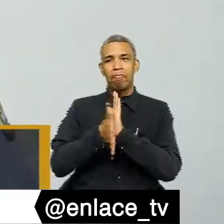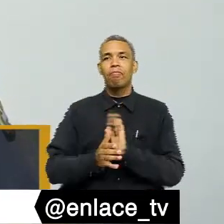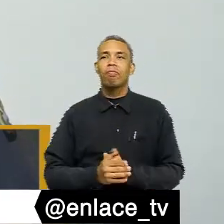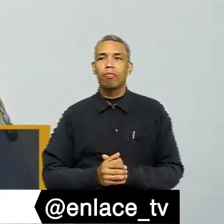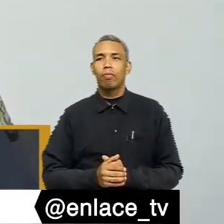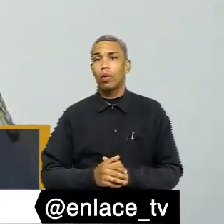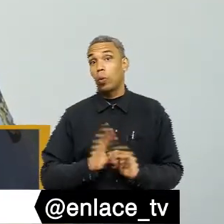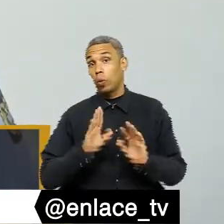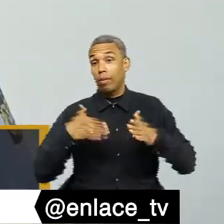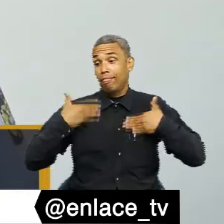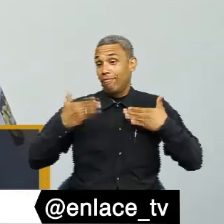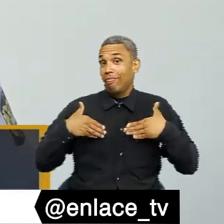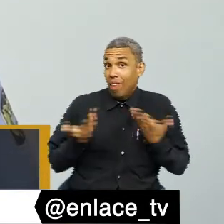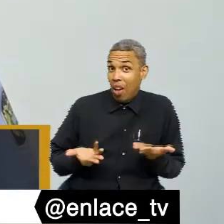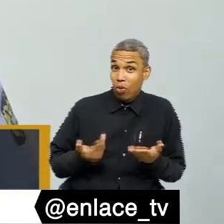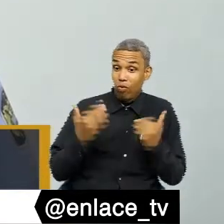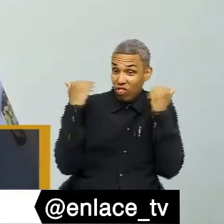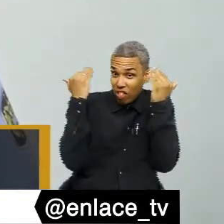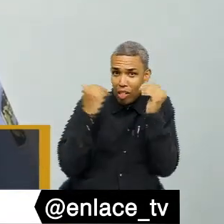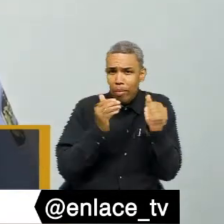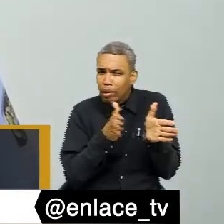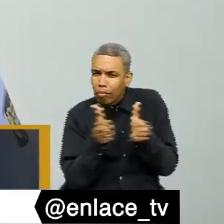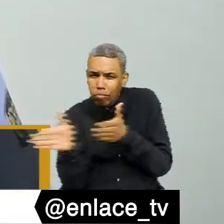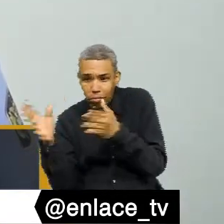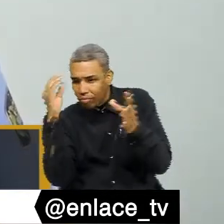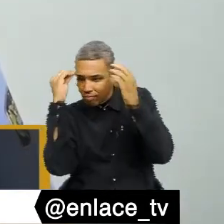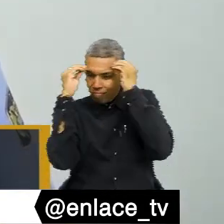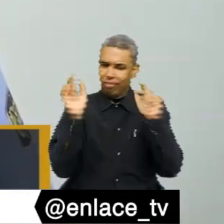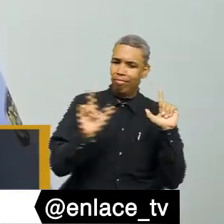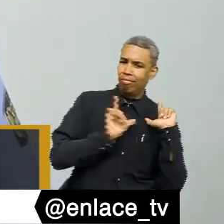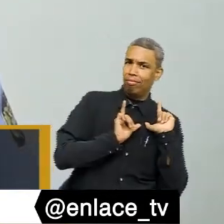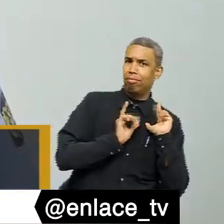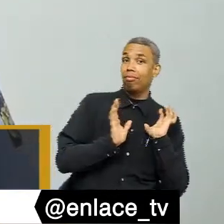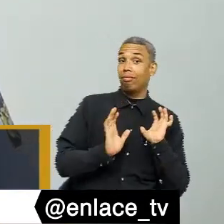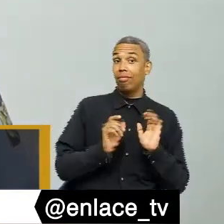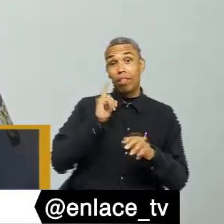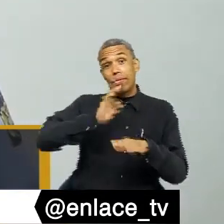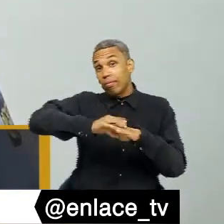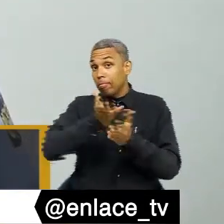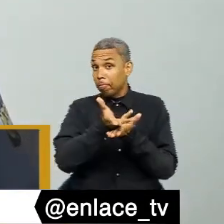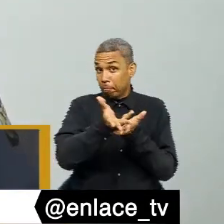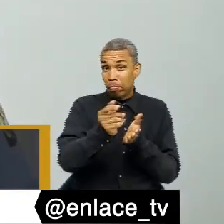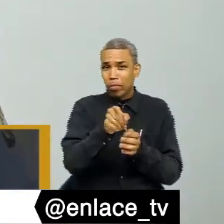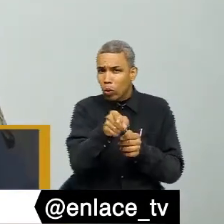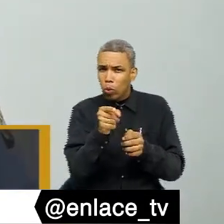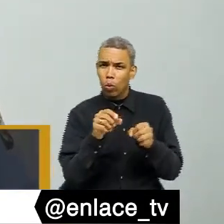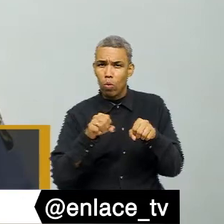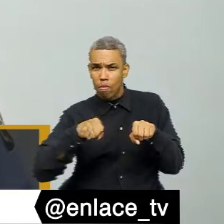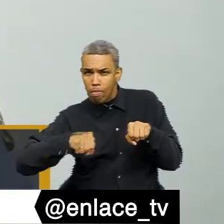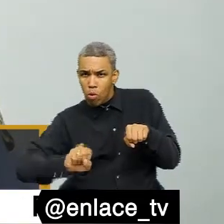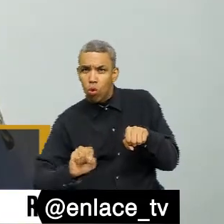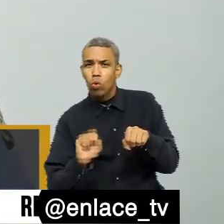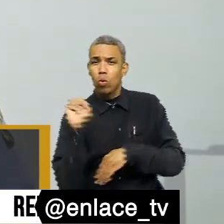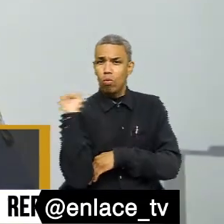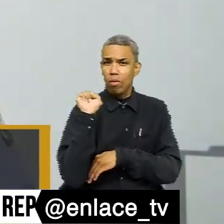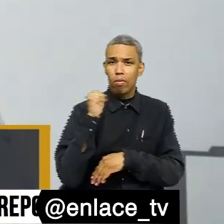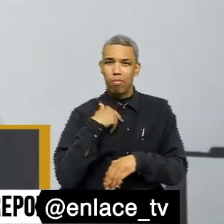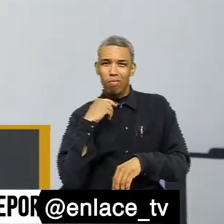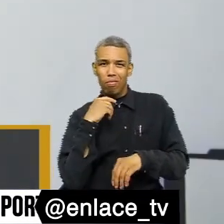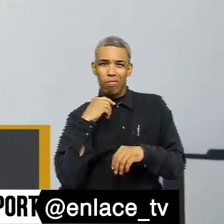para cuidar a nuestra ciudad. Y que por favor, vamos a tomar menos y a seguir cumpliendo con las normas de tránsito y seguridad